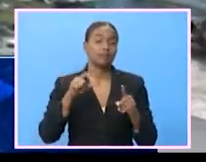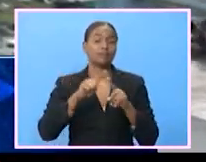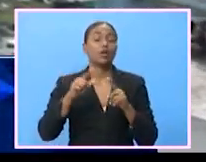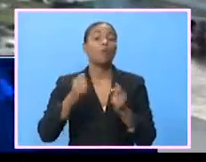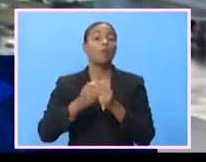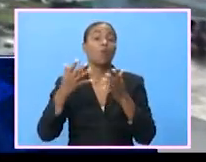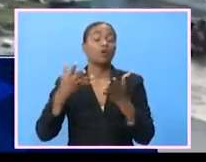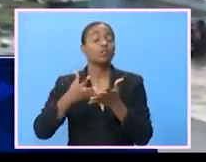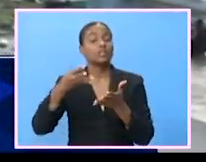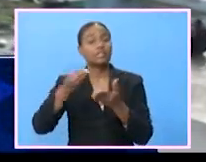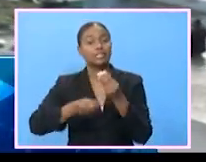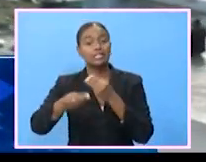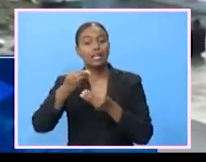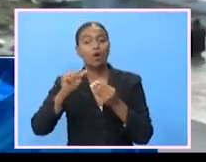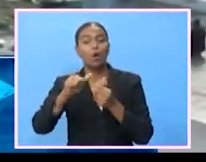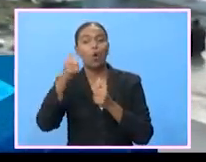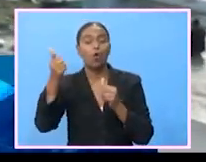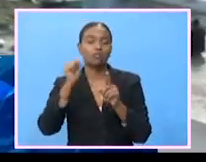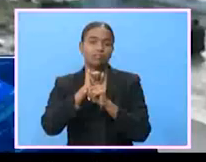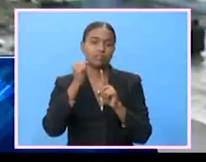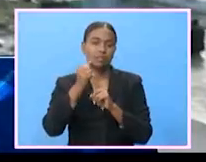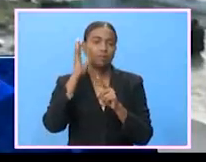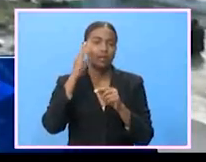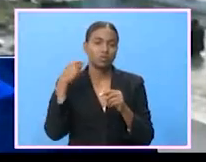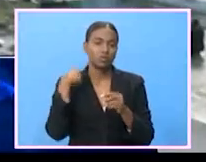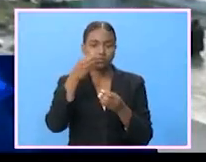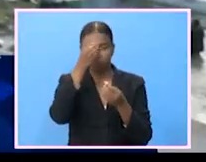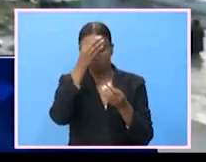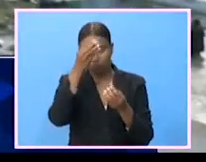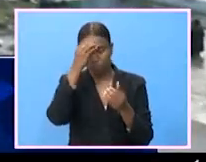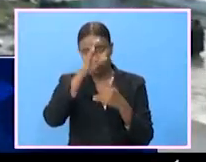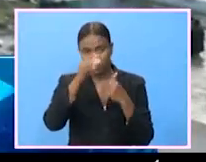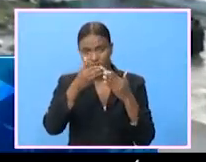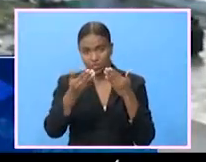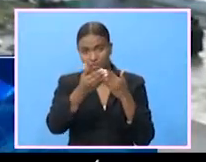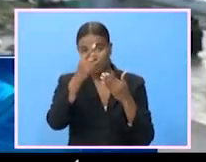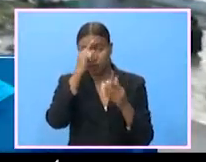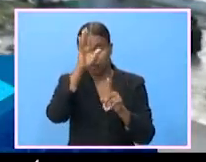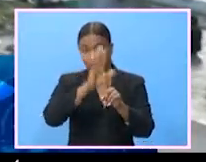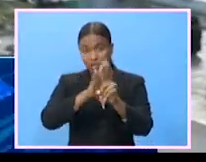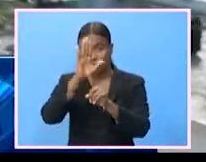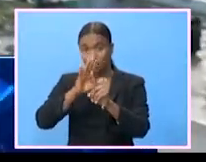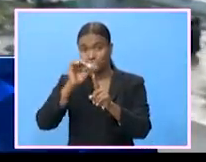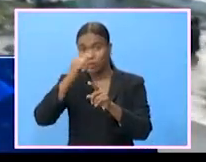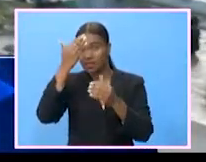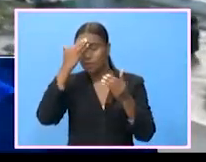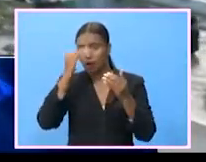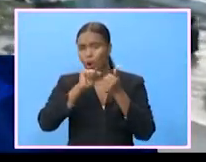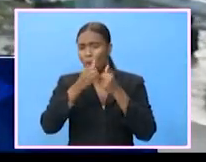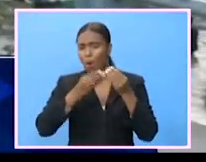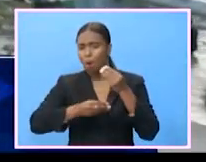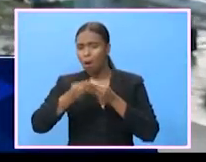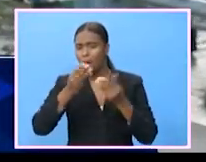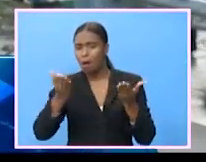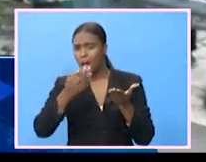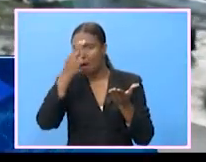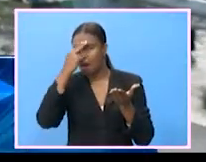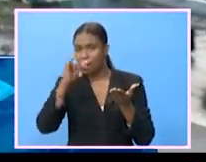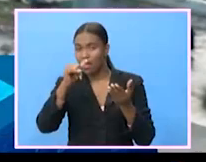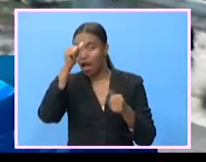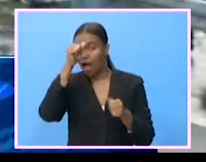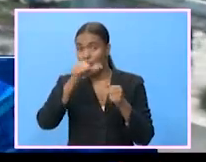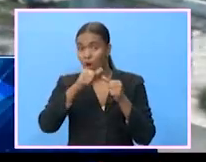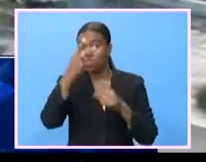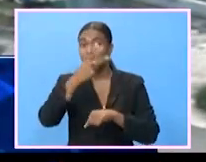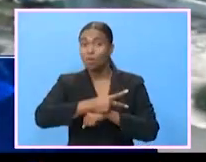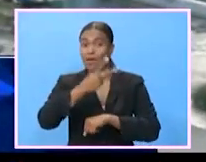mucho dinero se envuelve en otras realidades que estaremos compartiendo con ustedes para que sepan cómo se desarrolla el mercado binacional. Les recuerdo que es dos veces